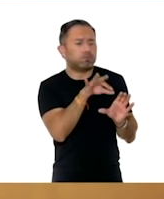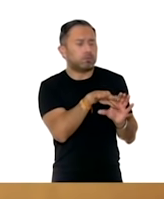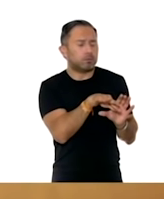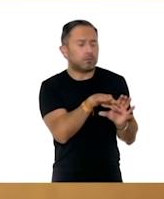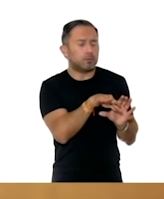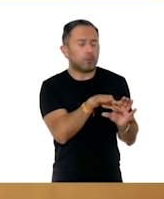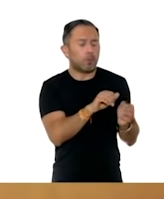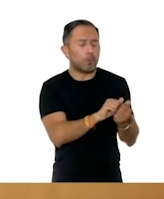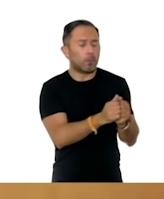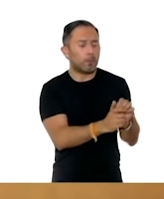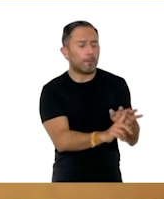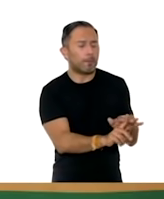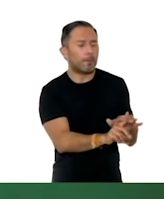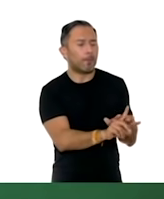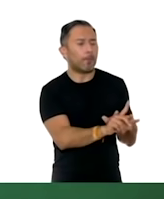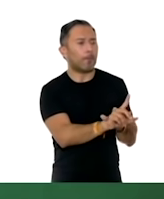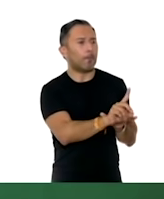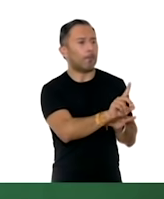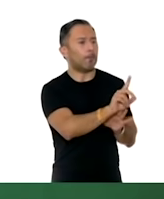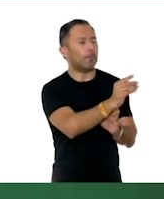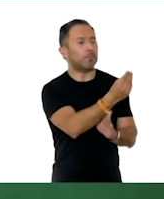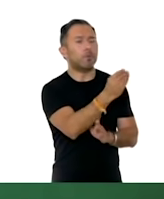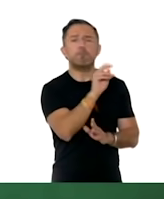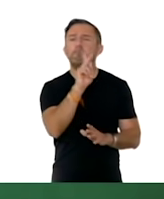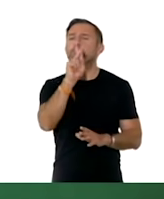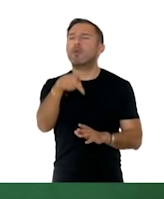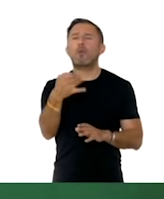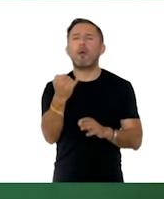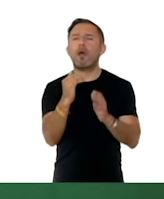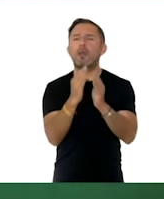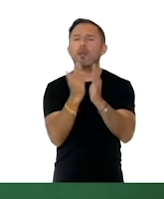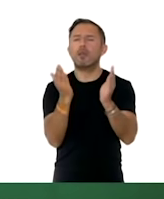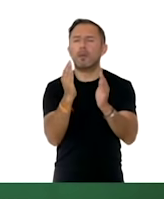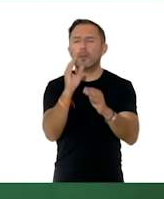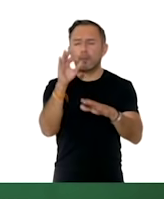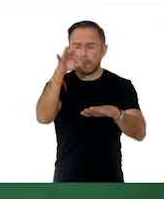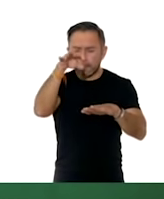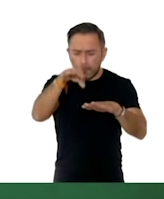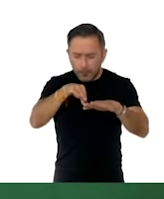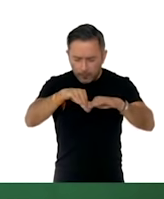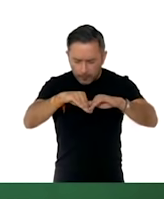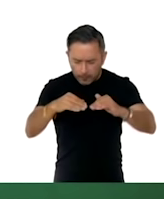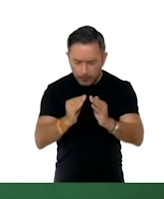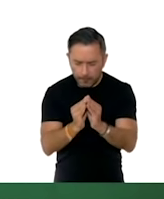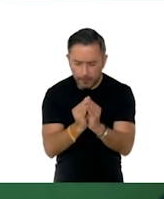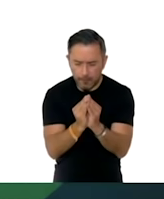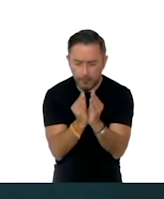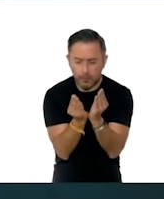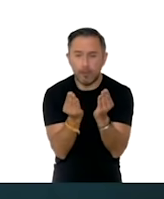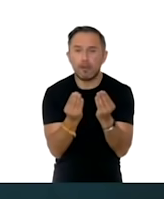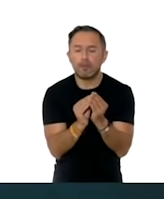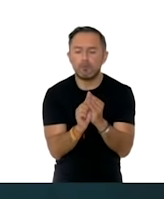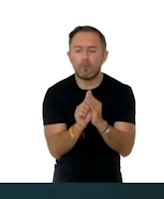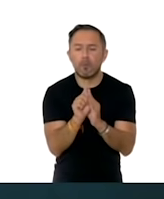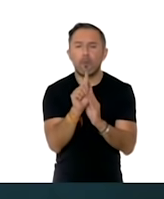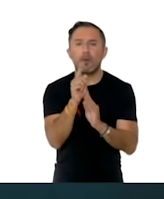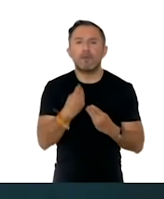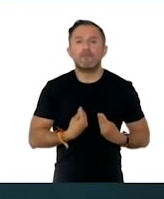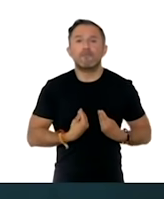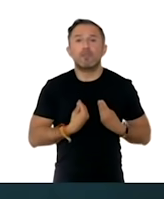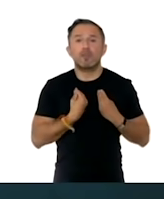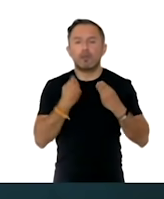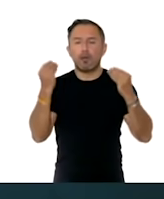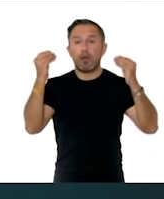Lehela, beitun unek ilon kustane, tumele neko, una uhulul uyich ichluum,